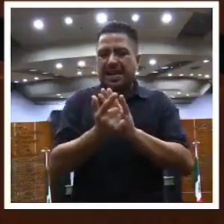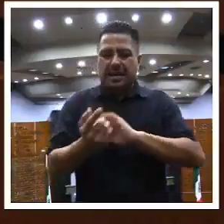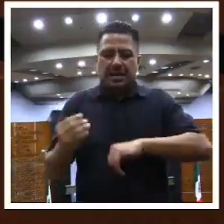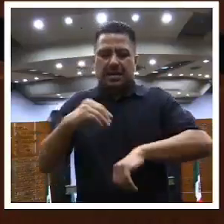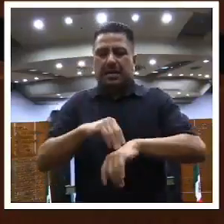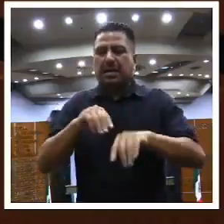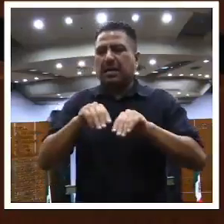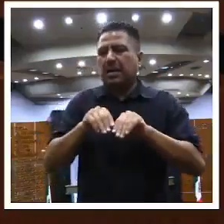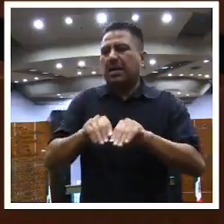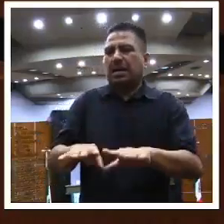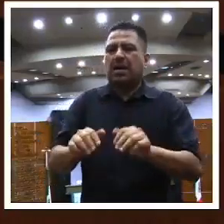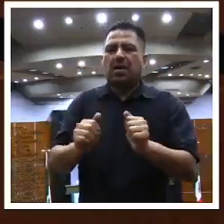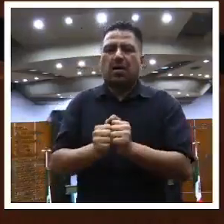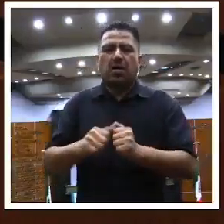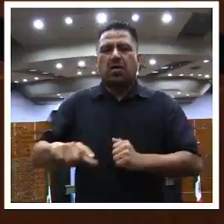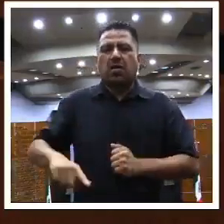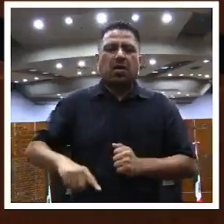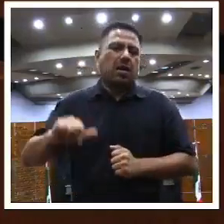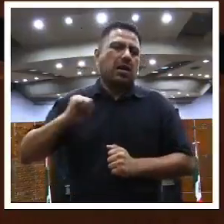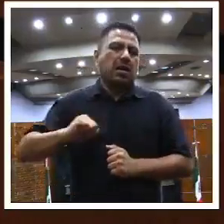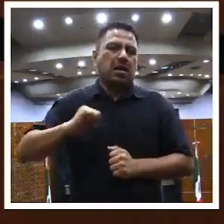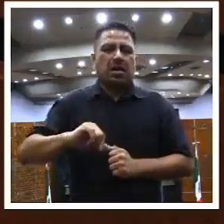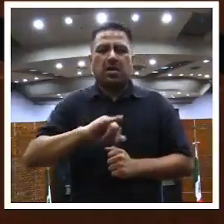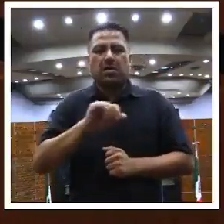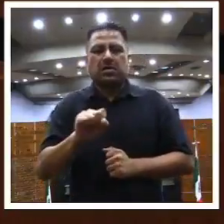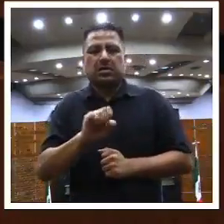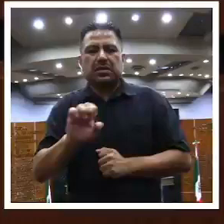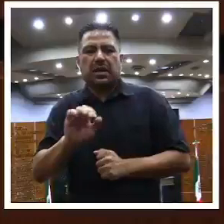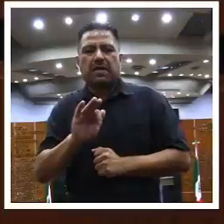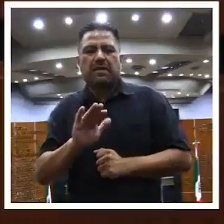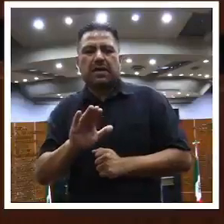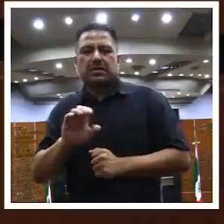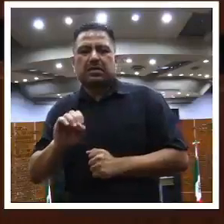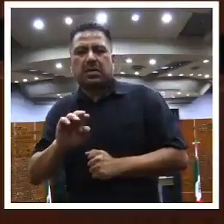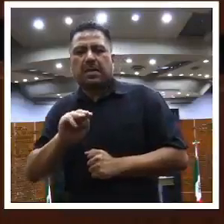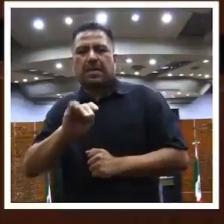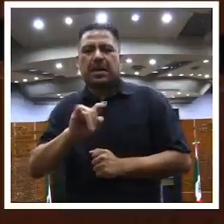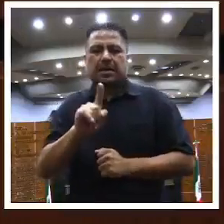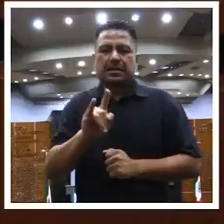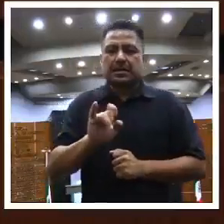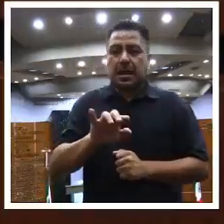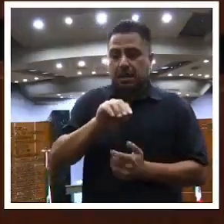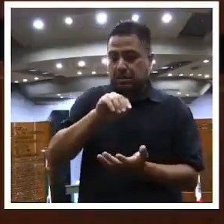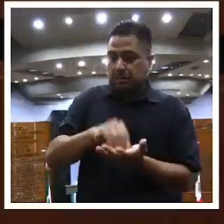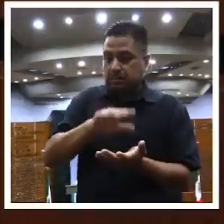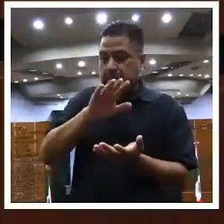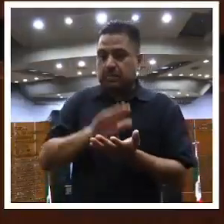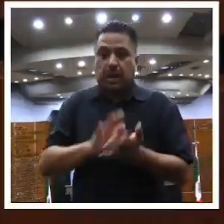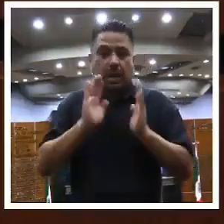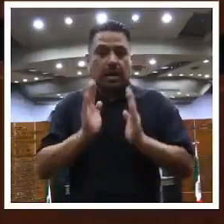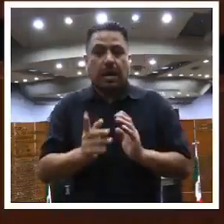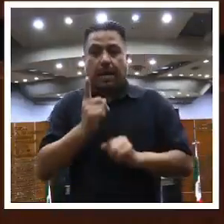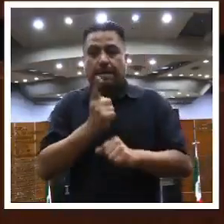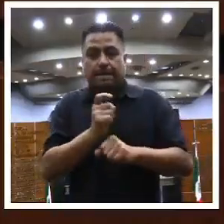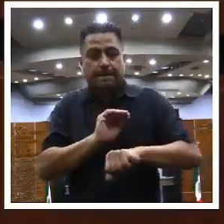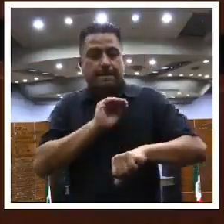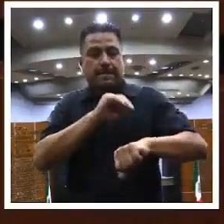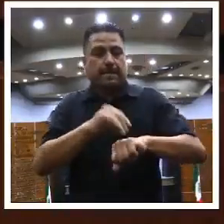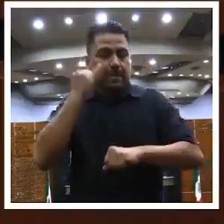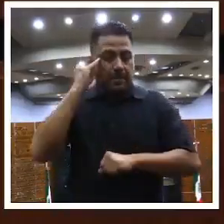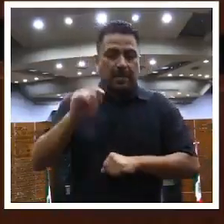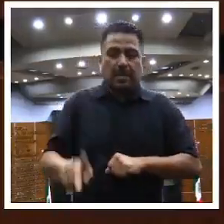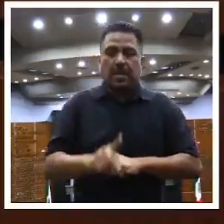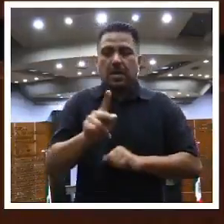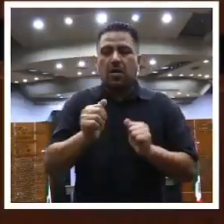promulgada por el otrora gobernador José Francisco Ruiz Massieu, existe el primer antecedente de incorporación de los pueblos indígenas al